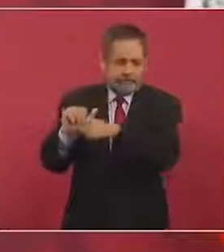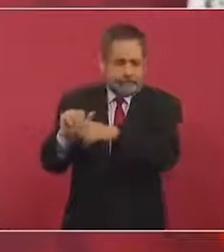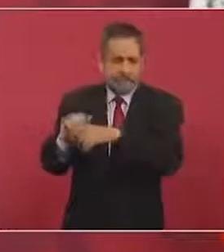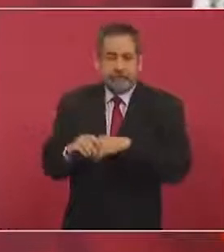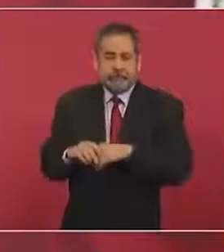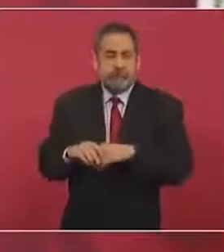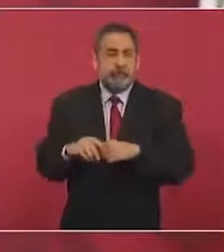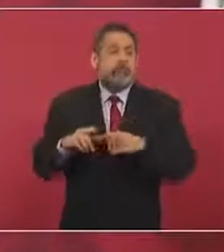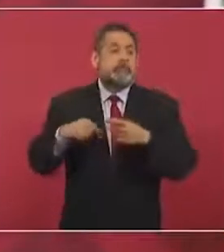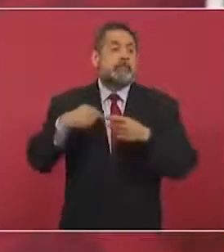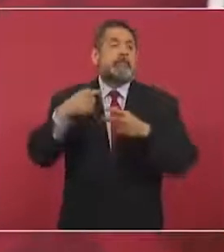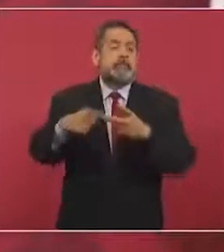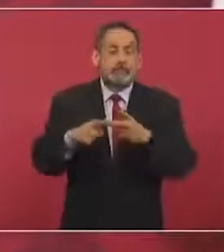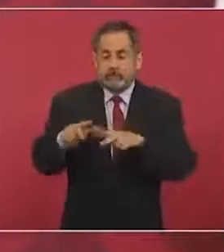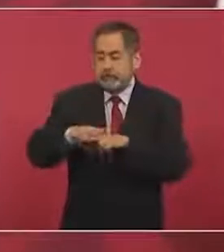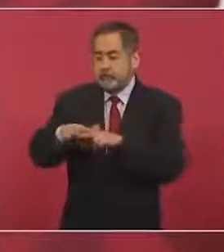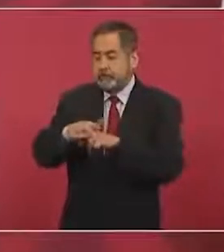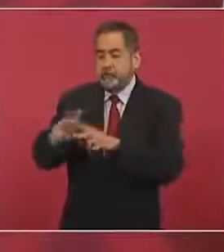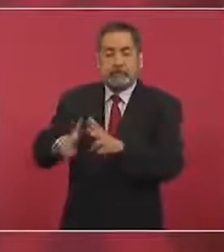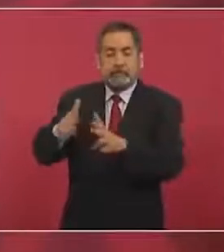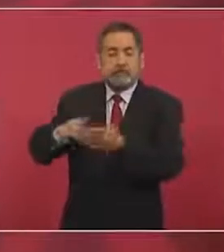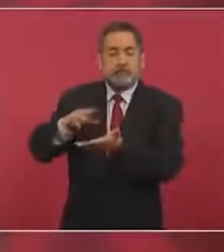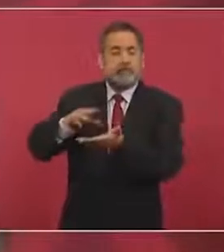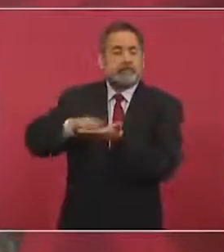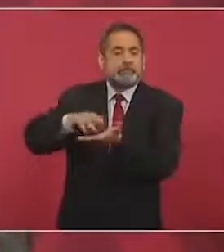Ahora es el Tren Maya.